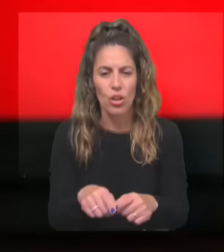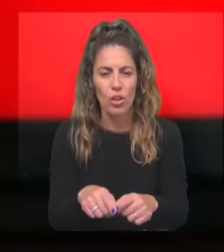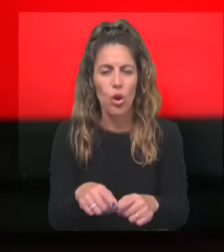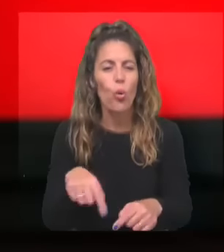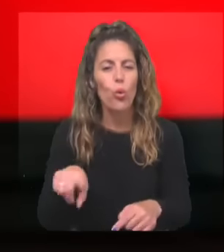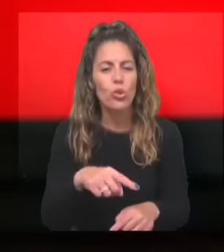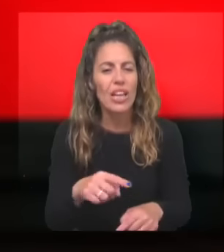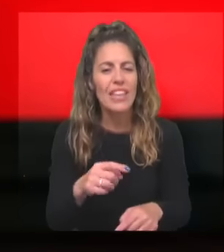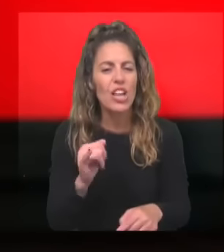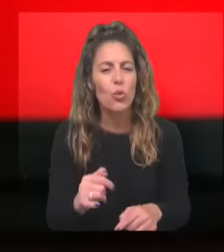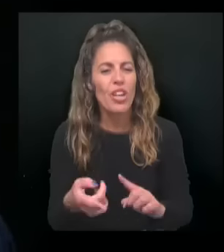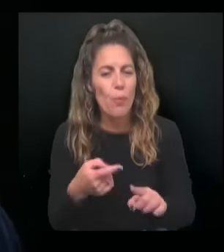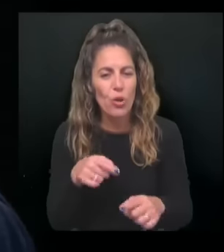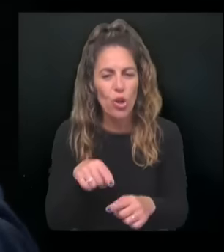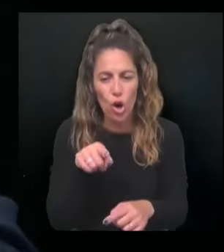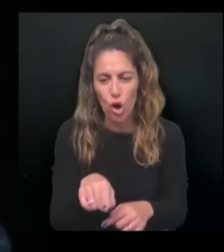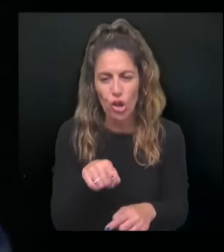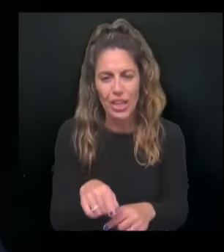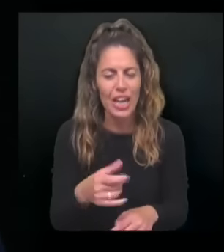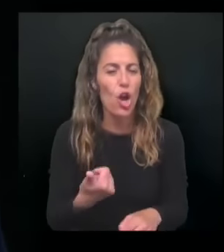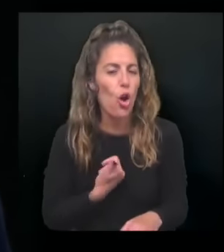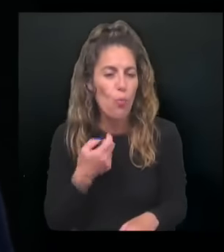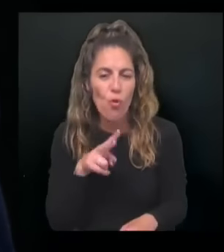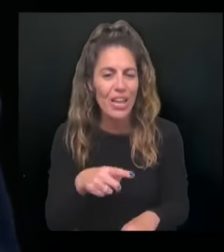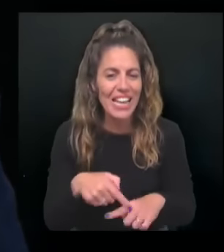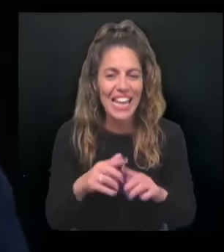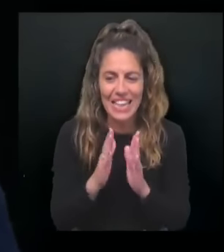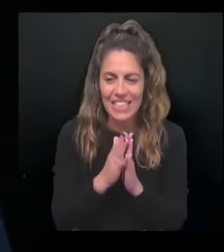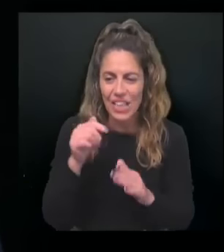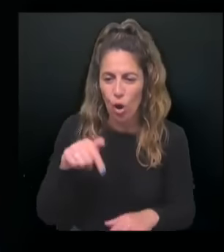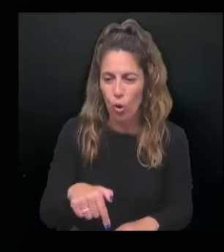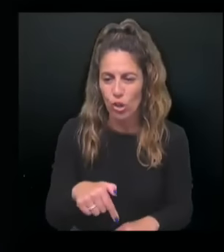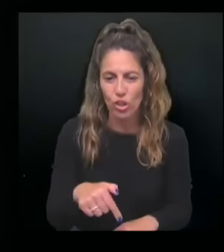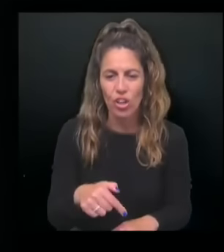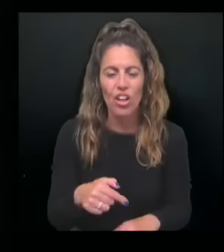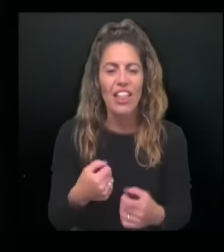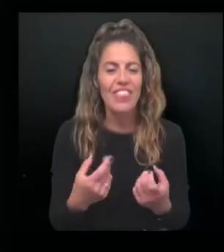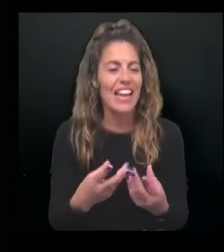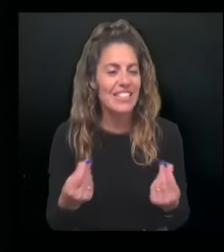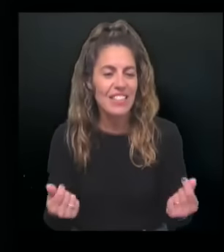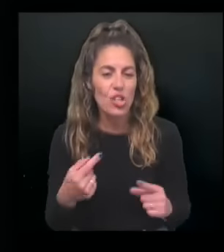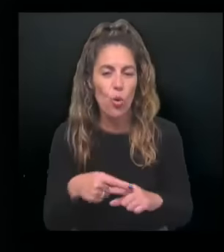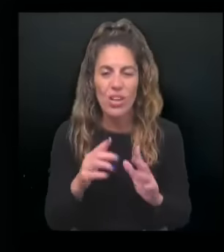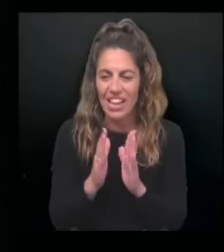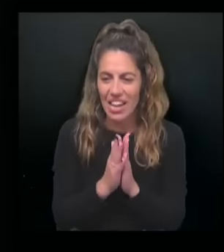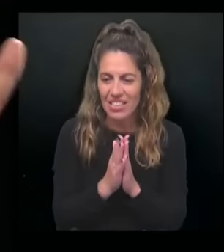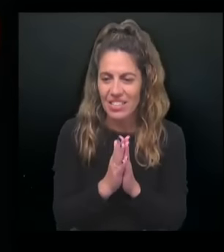Ustedes estuvieran vinculados con él, ¿cómo ven la Iglesia hoy? Porque da la sensación de que estamos ante una Iglesia